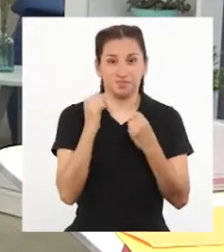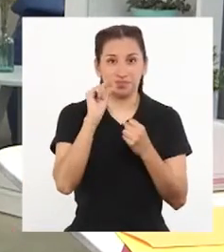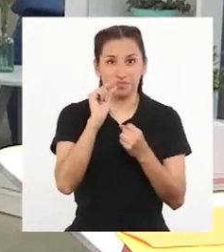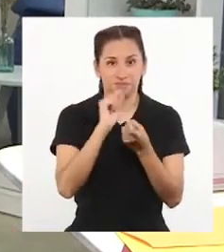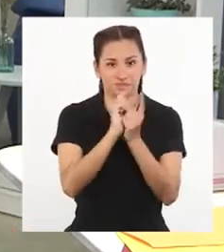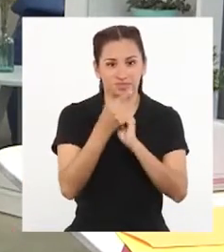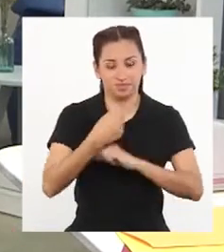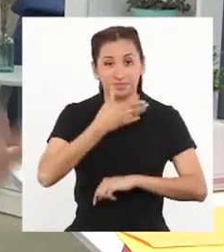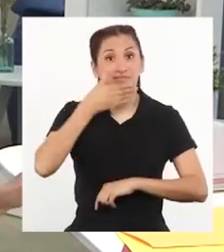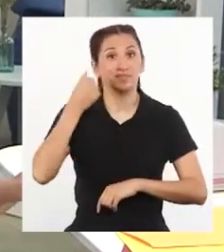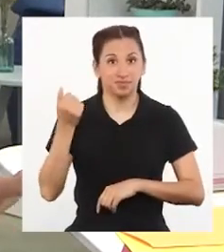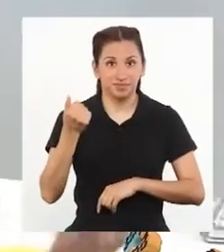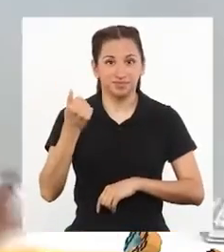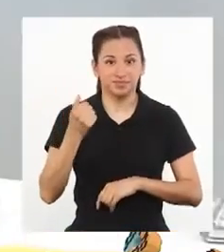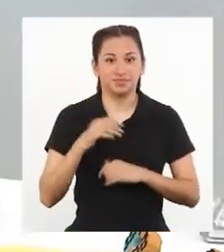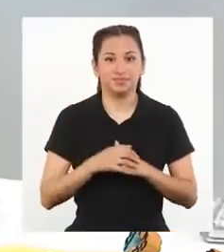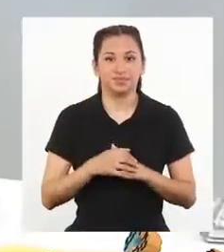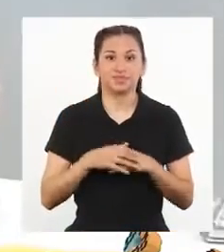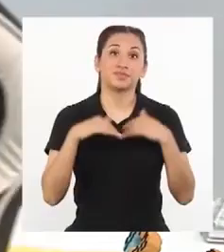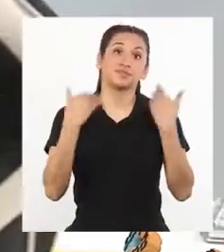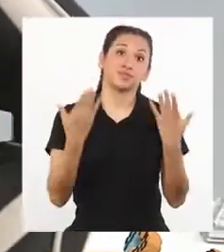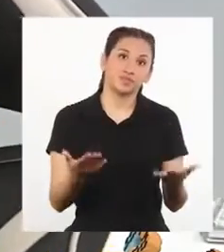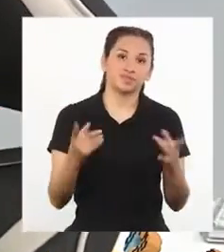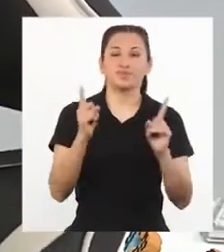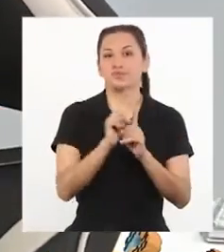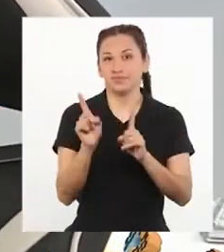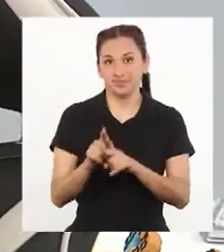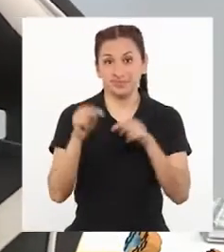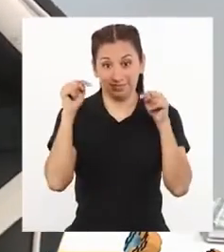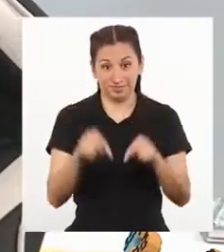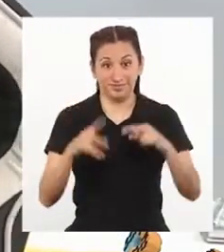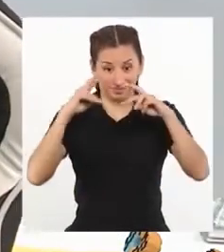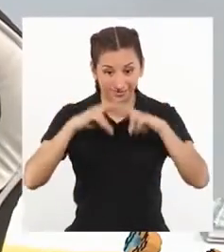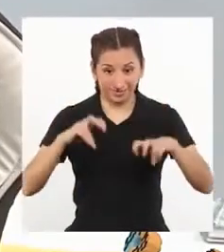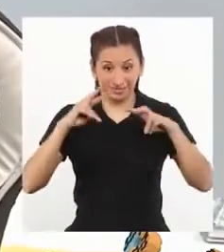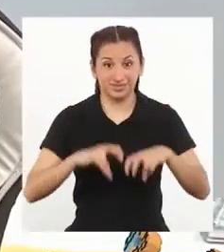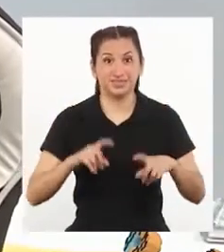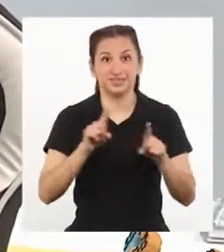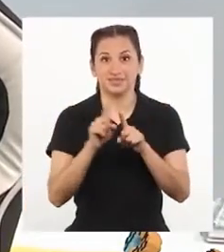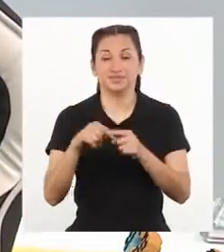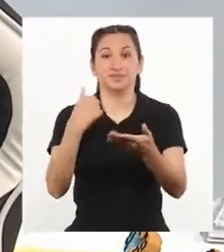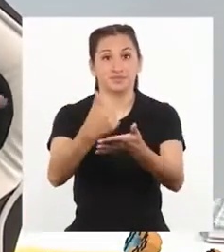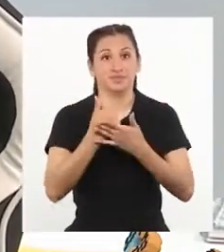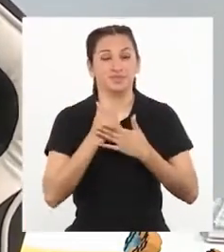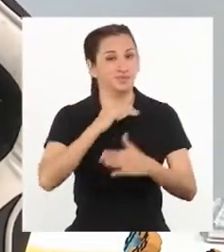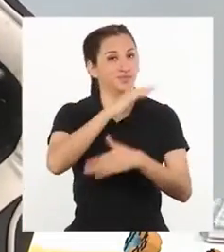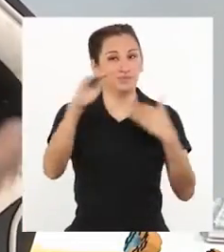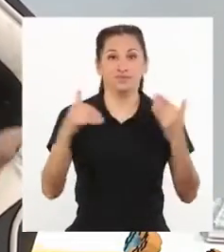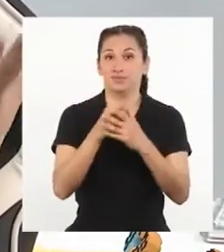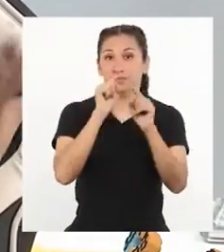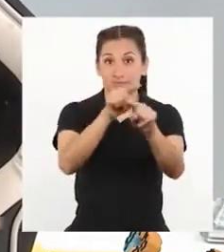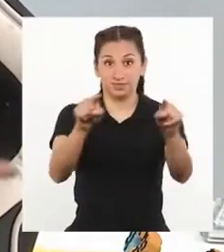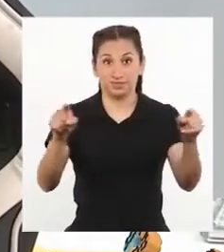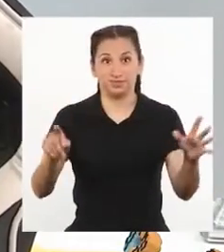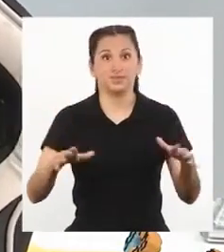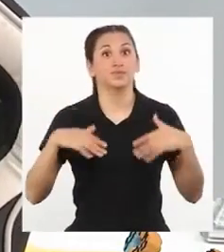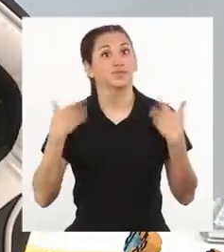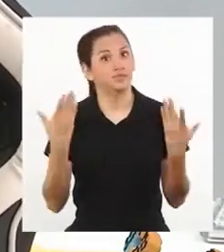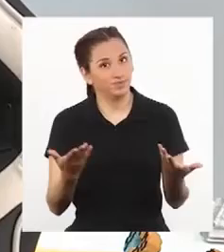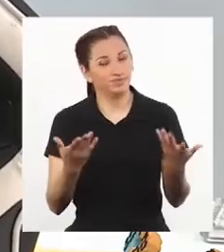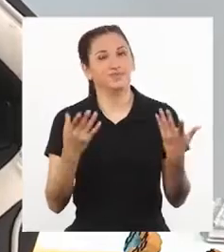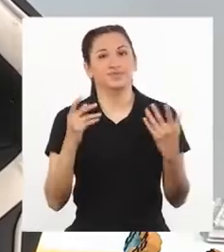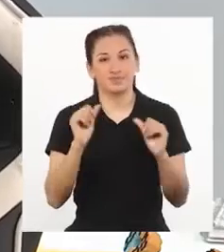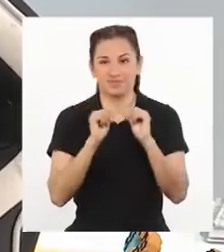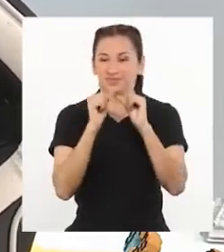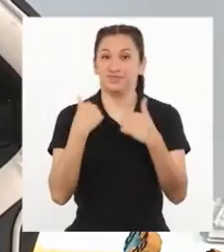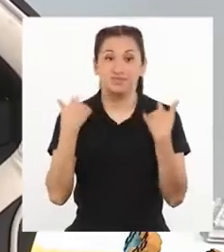activarte ya me sentía un poquito mejor. Y bueno, con esta investigación y la ayuda de todas y todos ustedes,